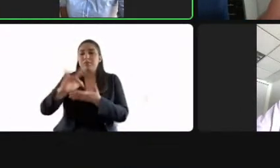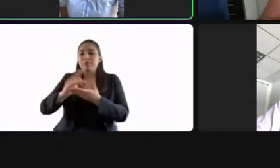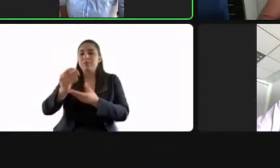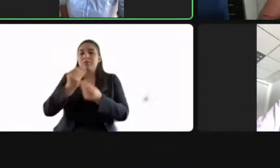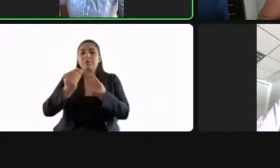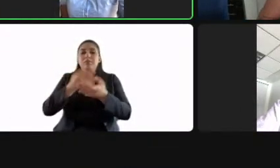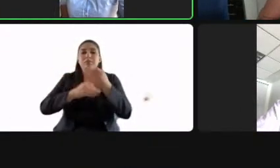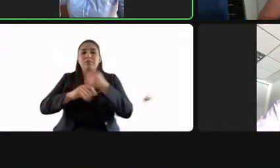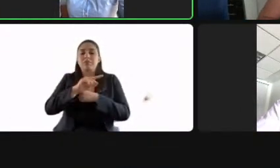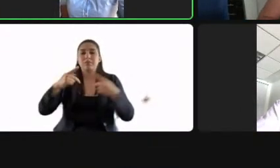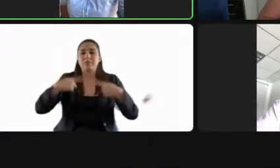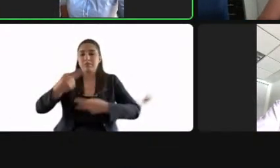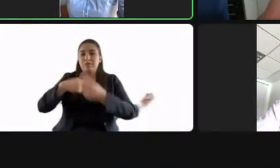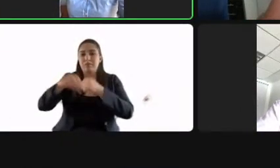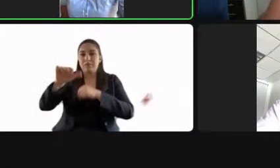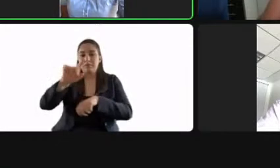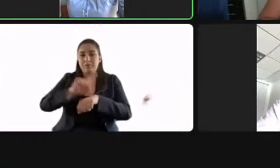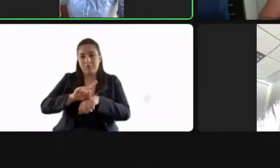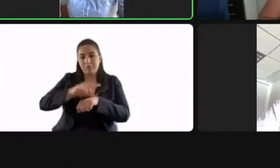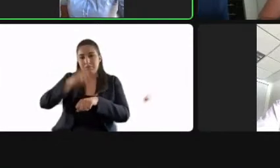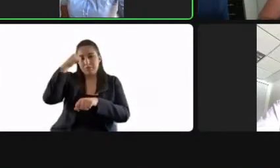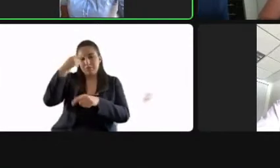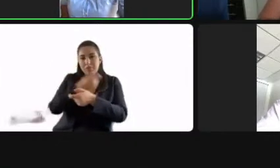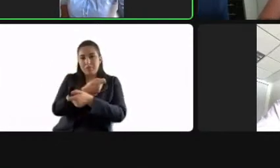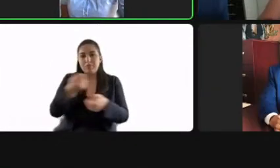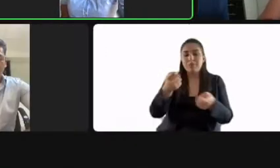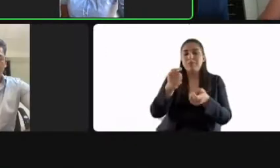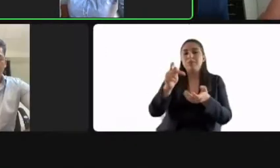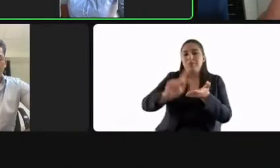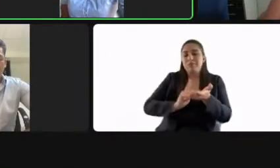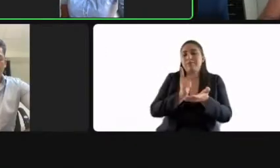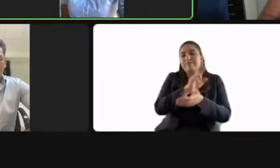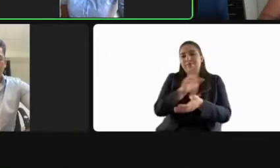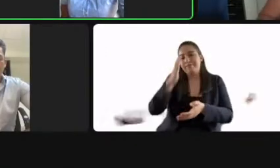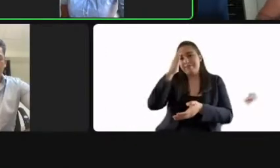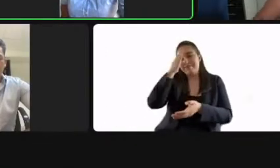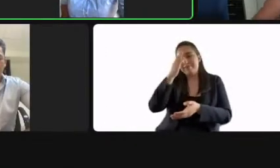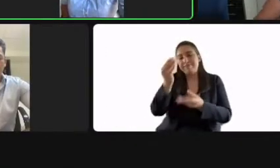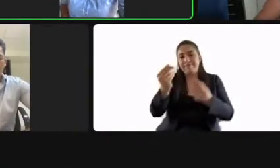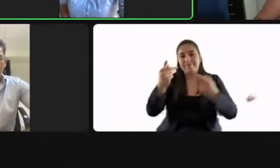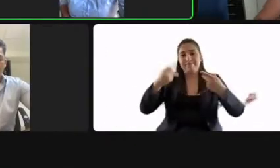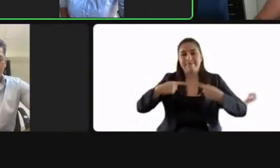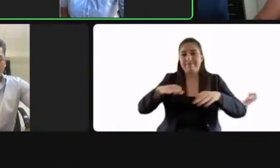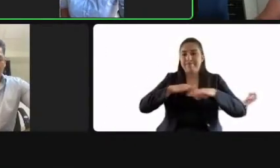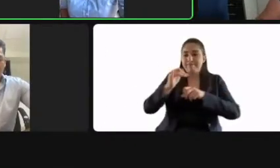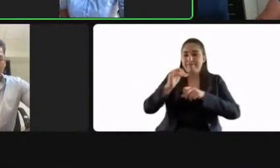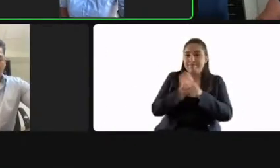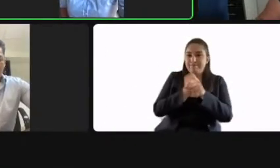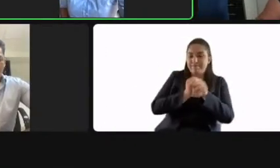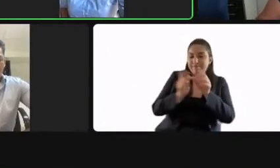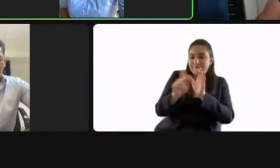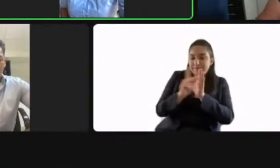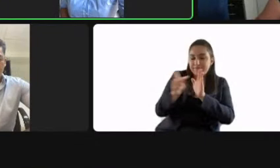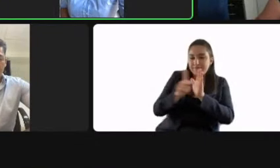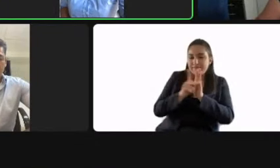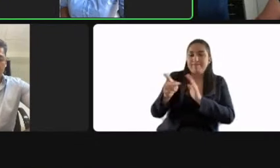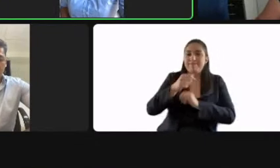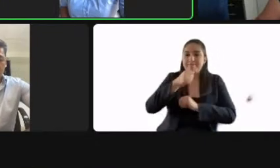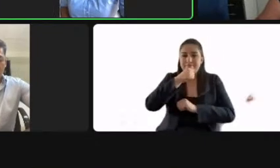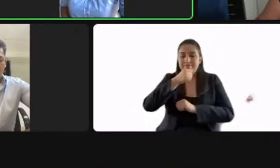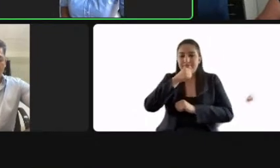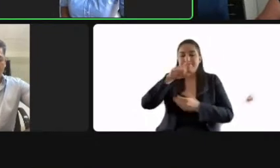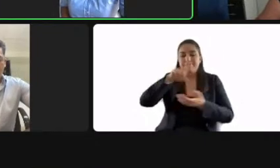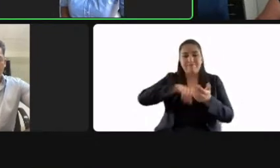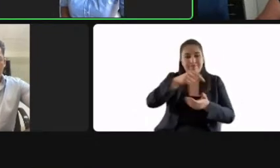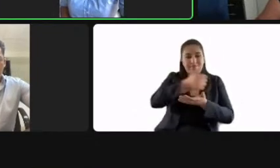todos su presencia y la convicción para entregar nuevamente esta presea que reconoce el trabajo de tantas periodistas y, bueno, hombres y mujeres periodistas de la capital,